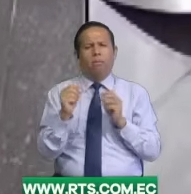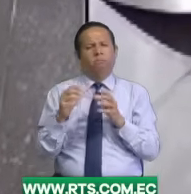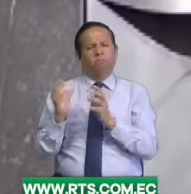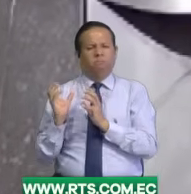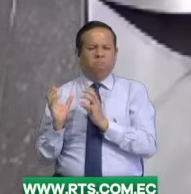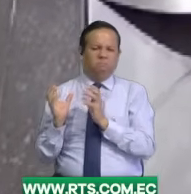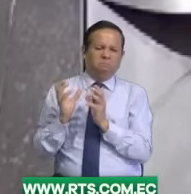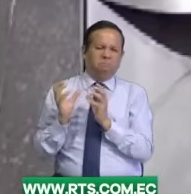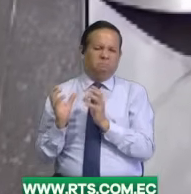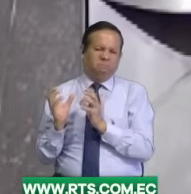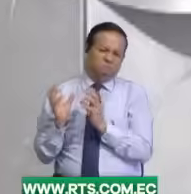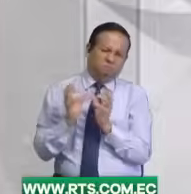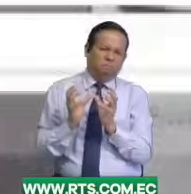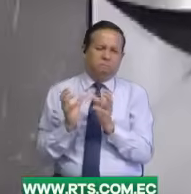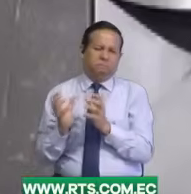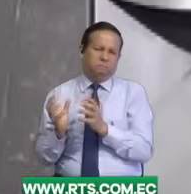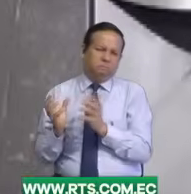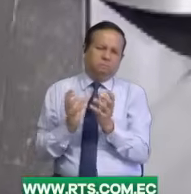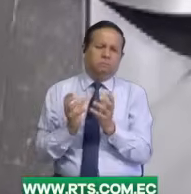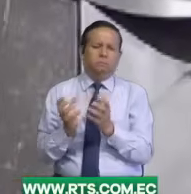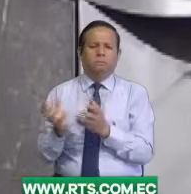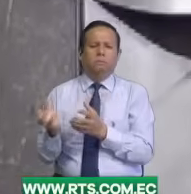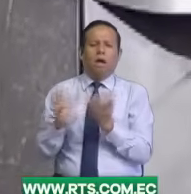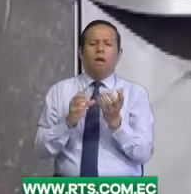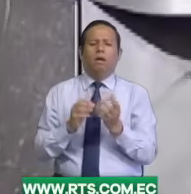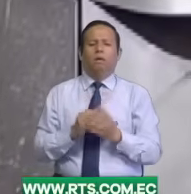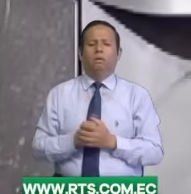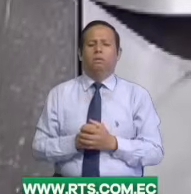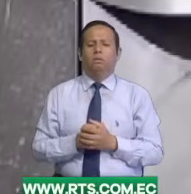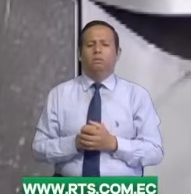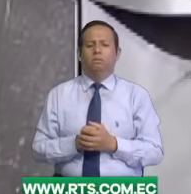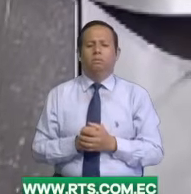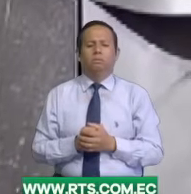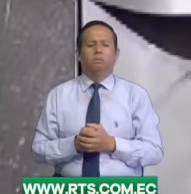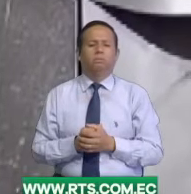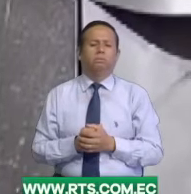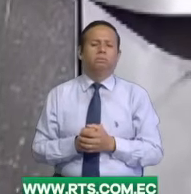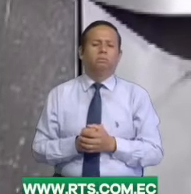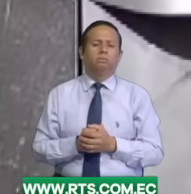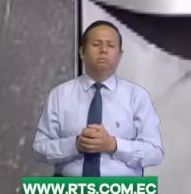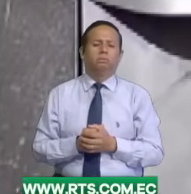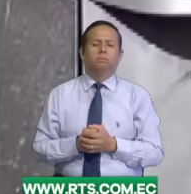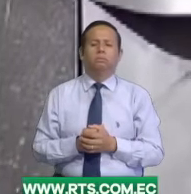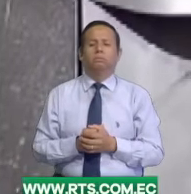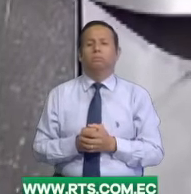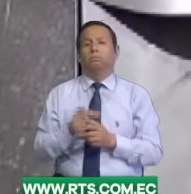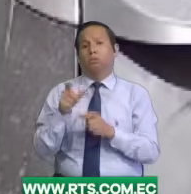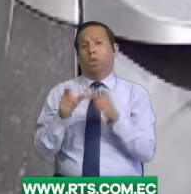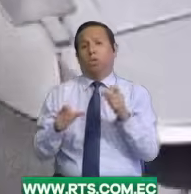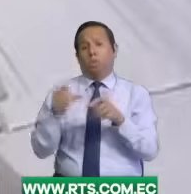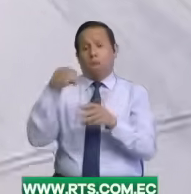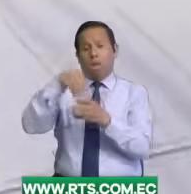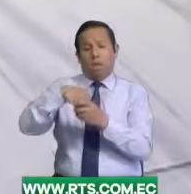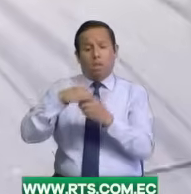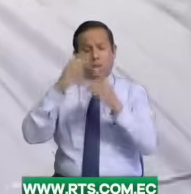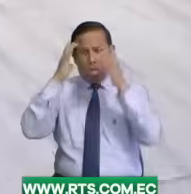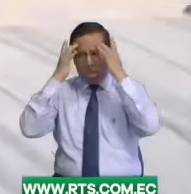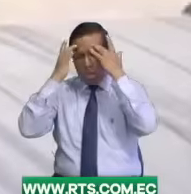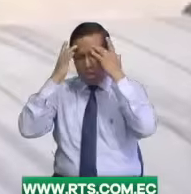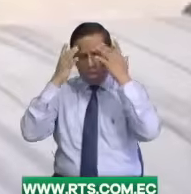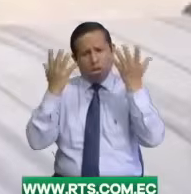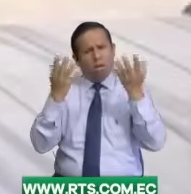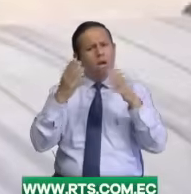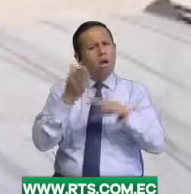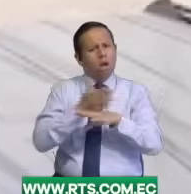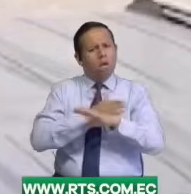pero muy fácil, se despega muy fácil. Los moradores están preocupados porque ya les han robado por varias